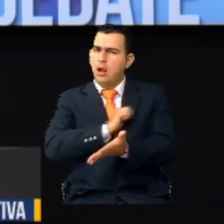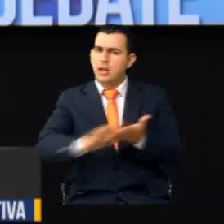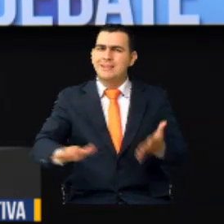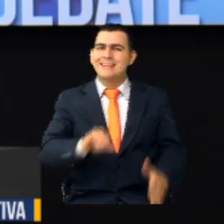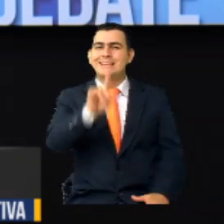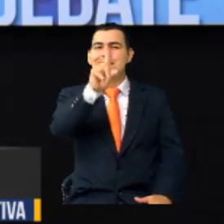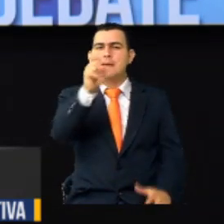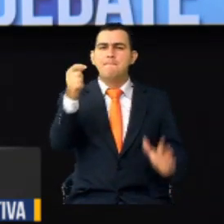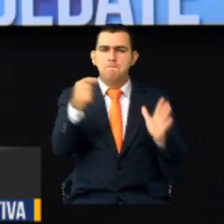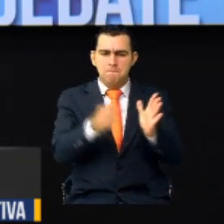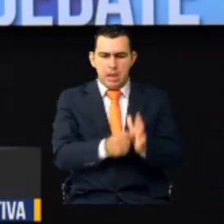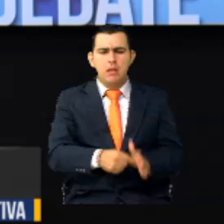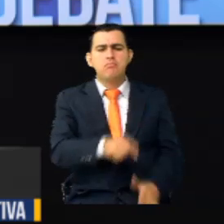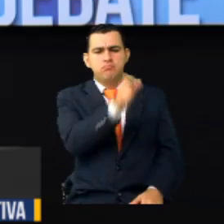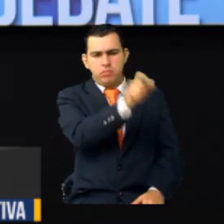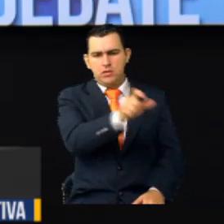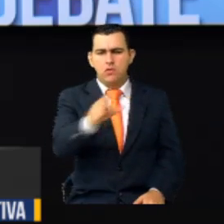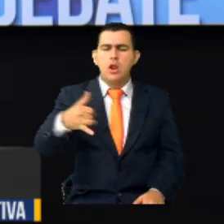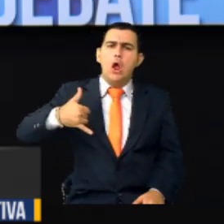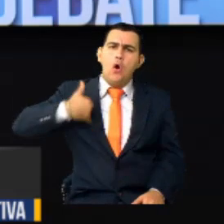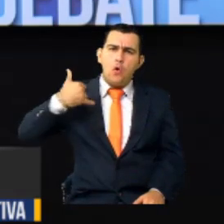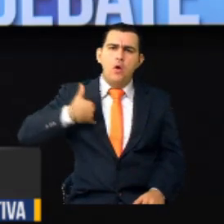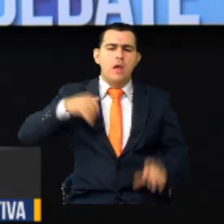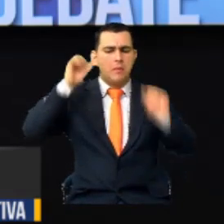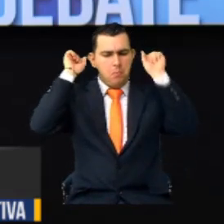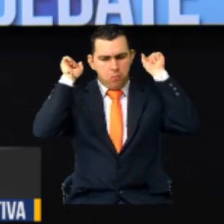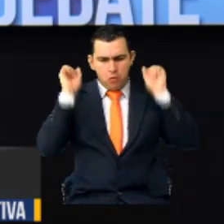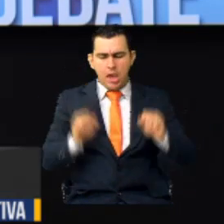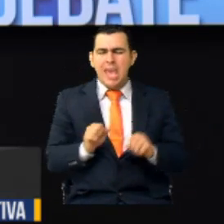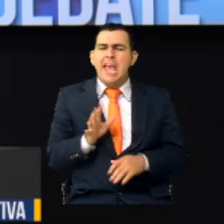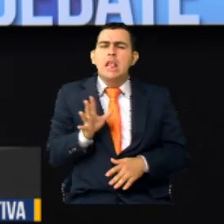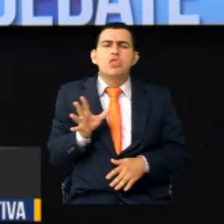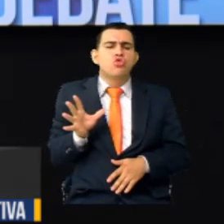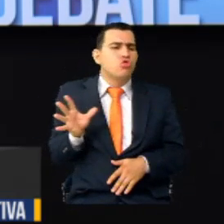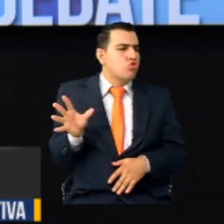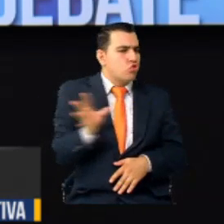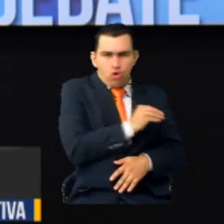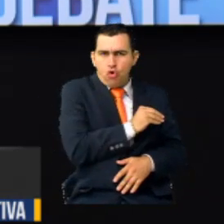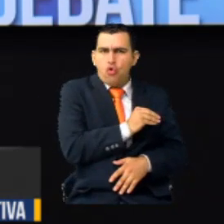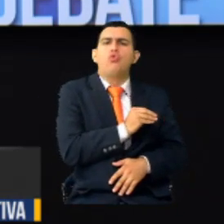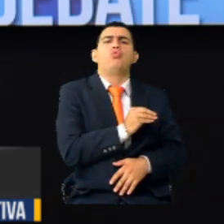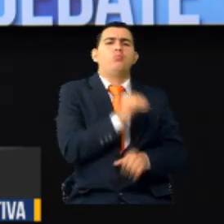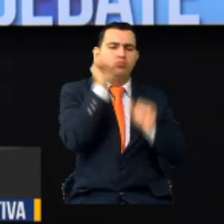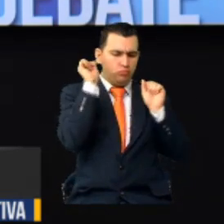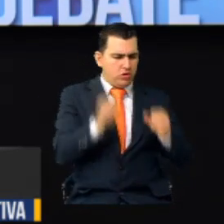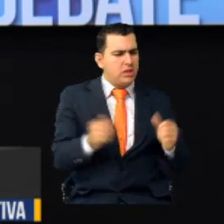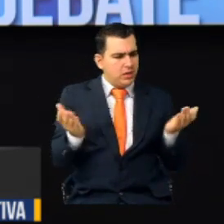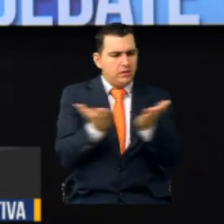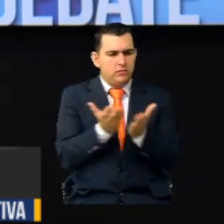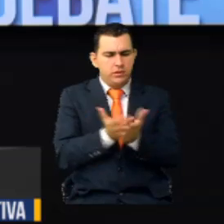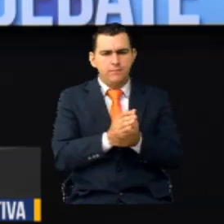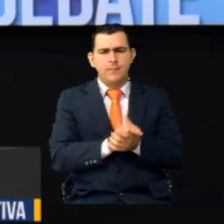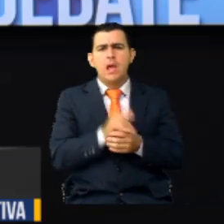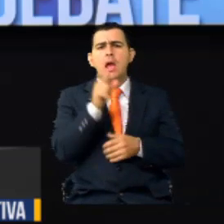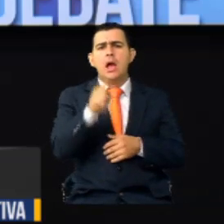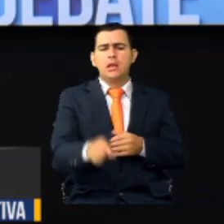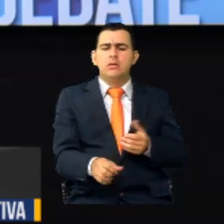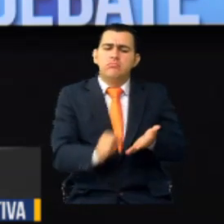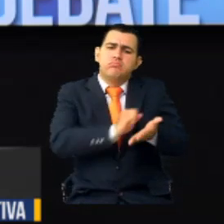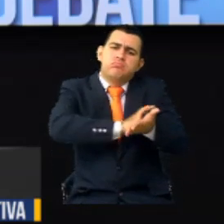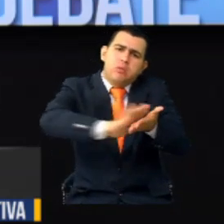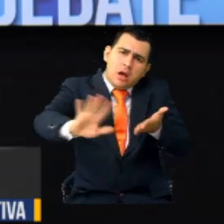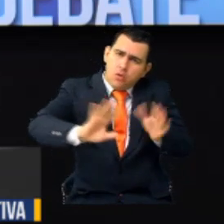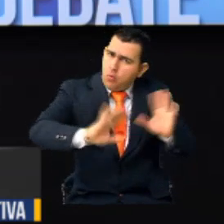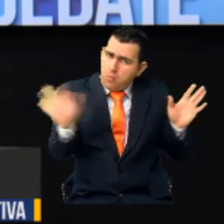déficit que tiene, con cobertura ojalá total en términos de recursos, porque es que aquí se habla de becas, pero se han planteado